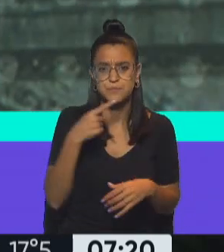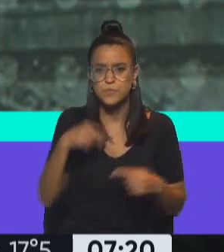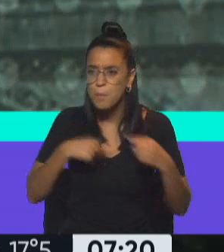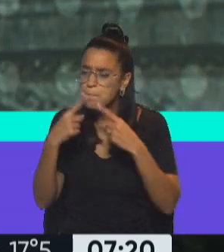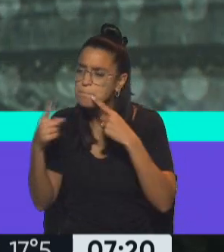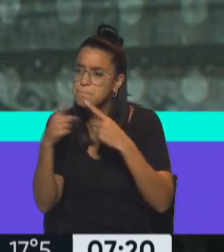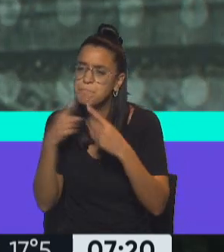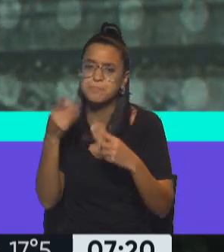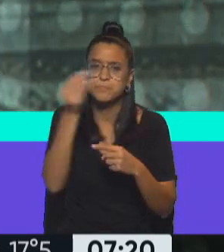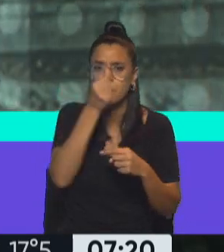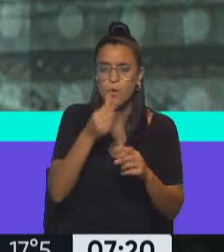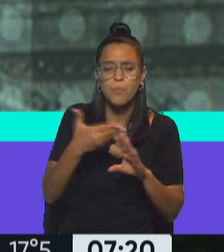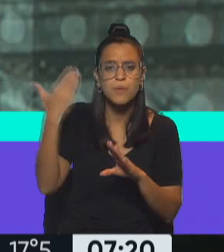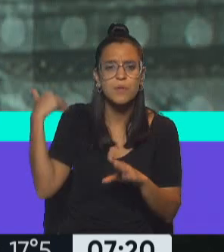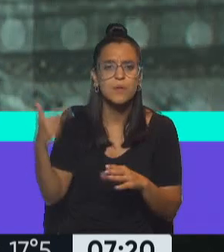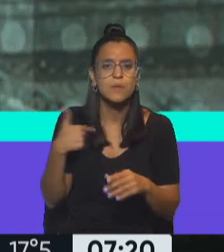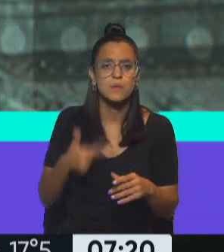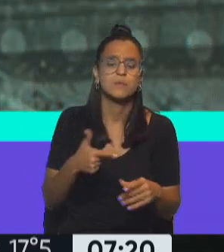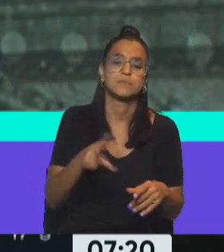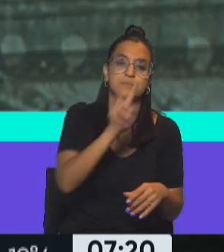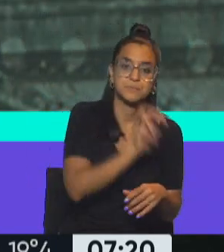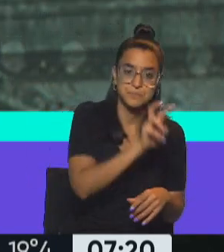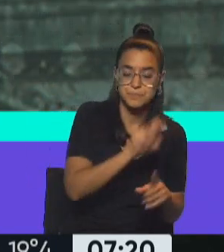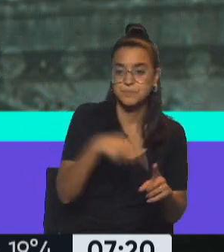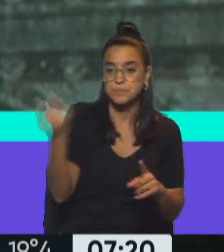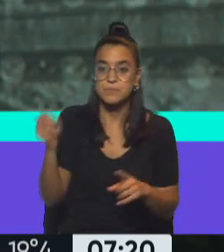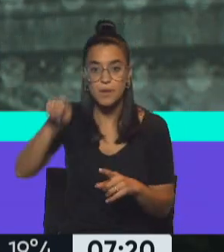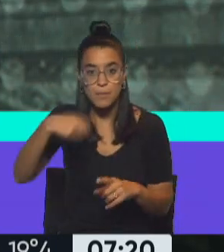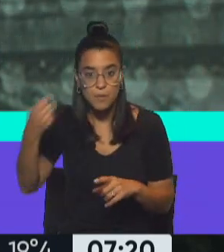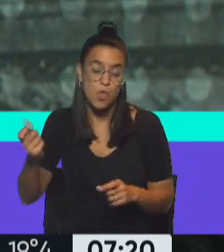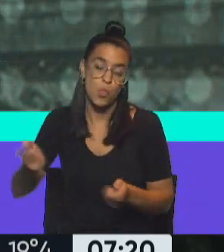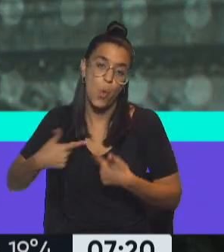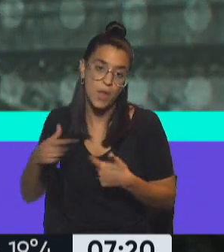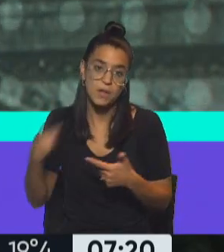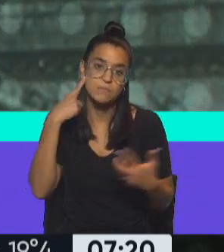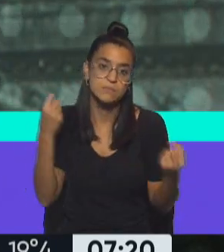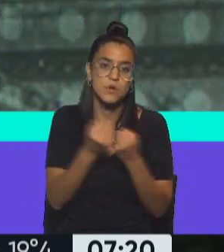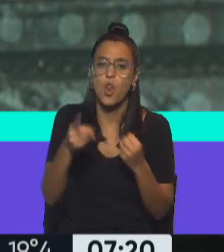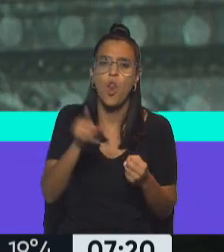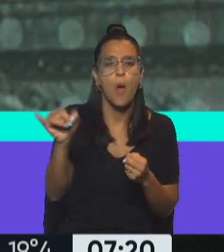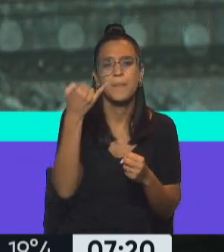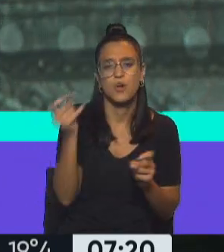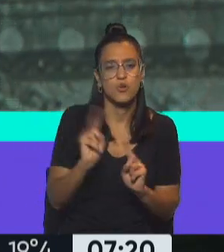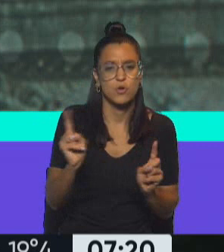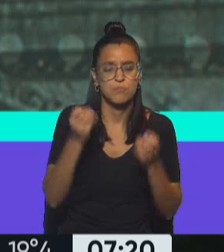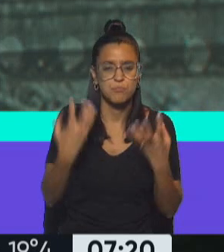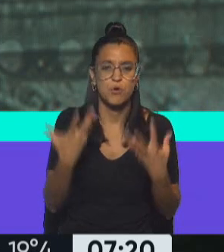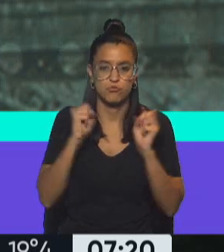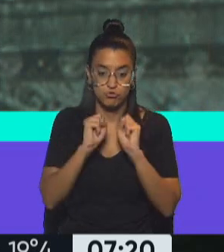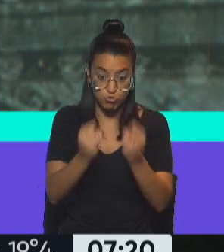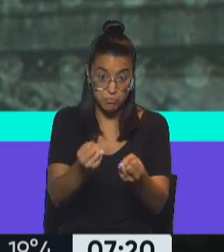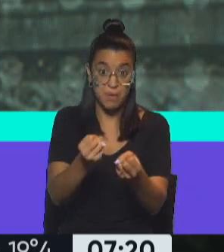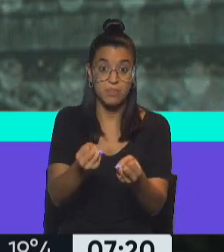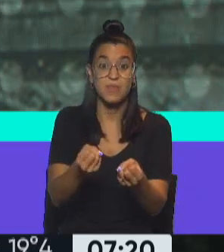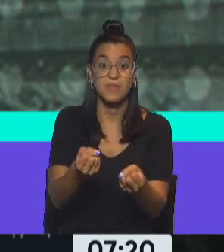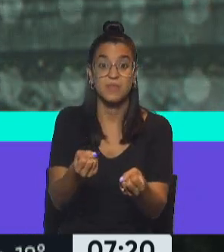consultando durante el fin de semana y coinciden tanto inquilinos como inmobiliarias y propietarios que no sería lo mejor. ¿Por qué? Suspendes